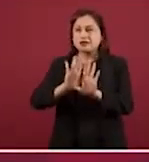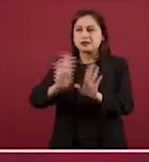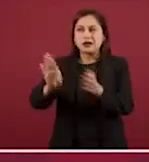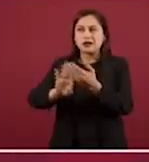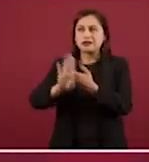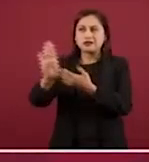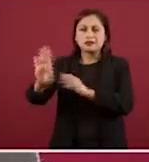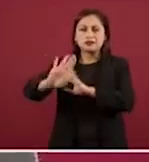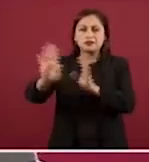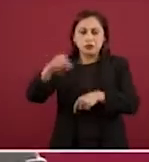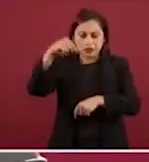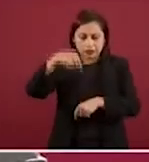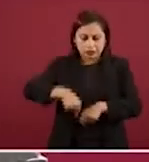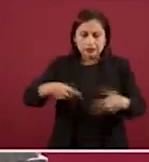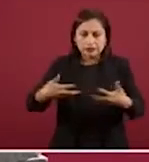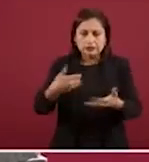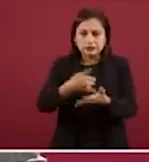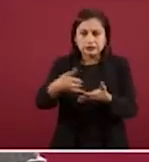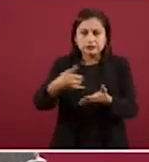el extranjero.